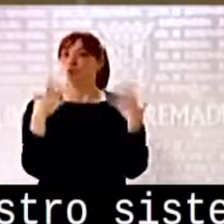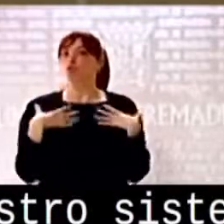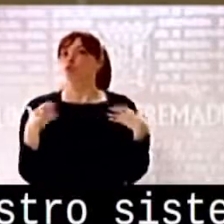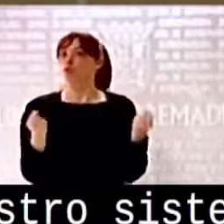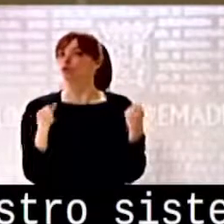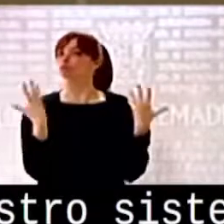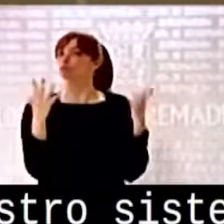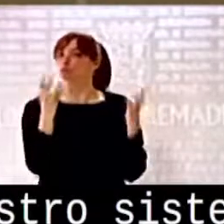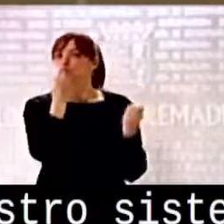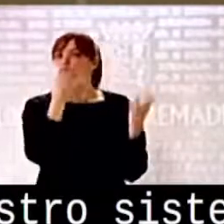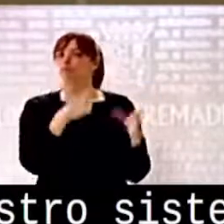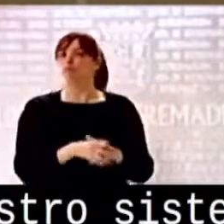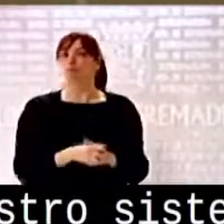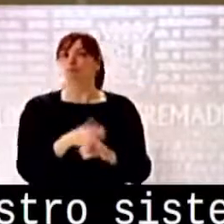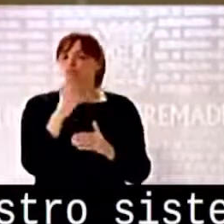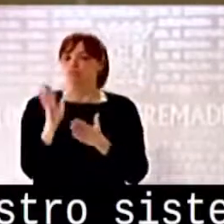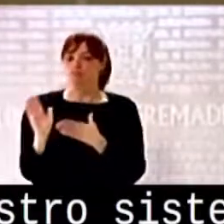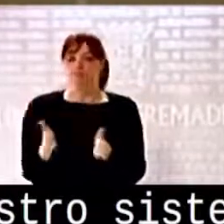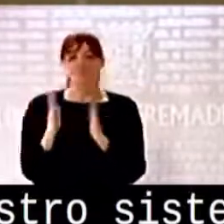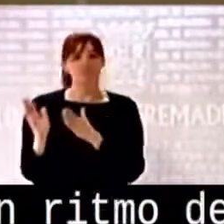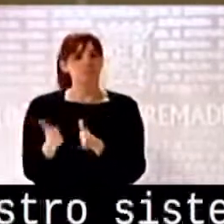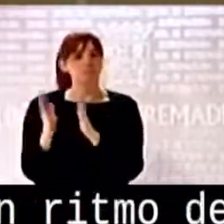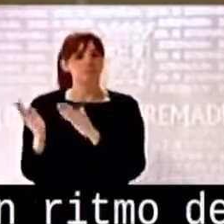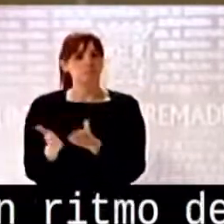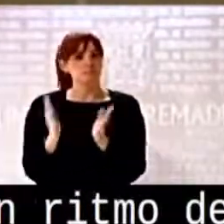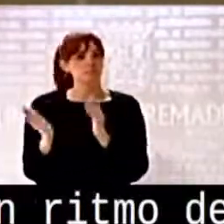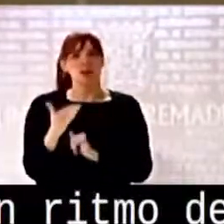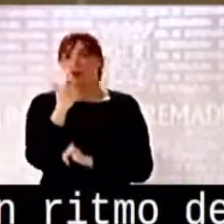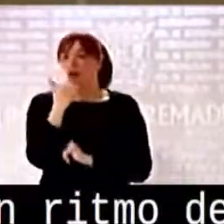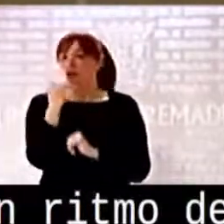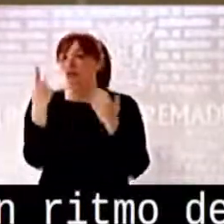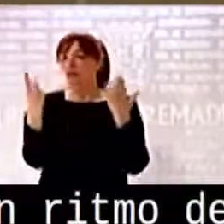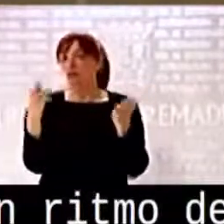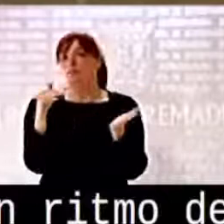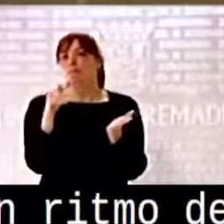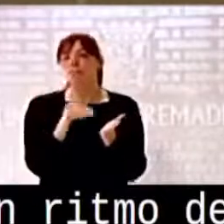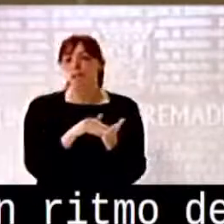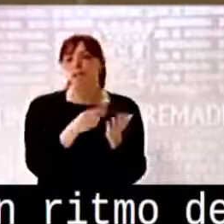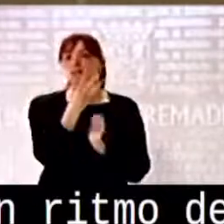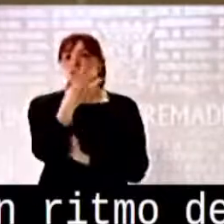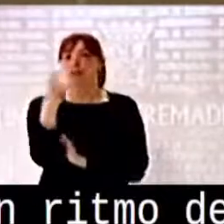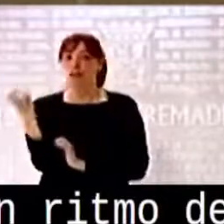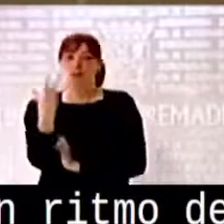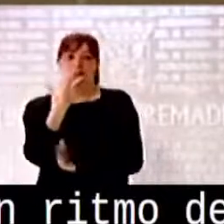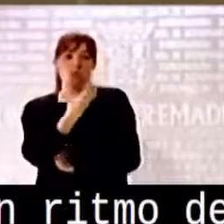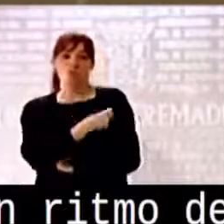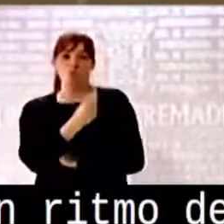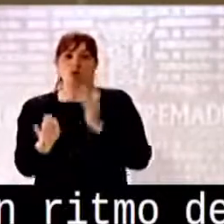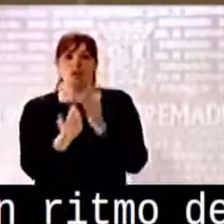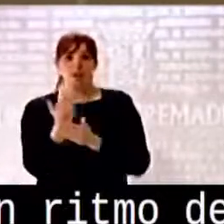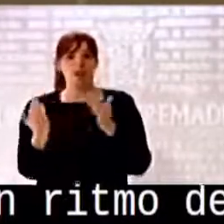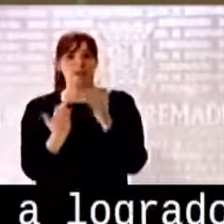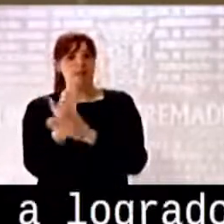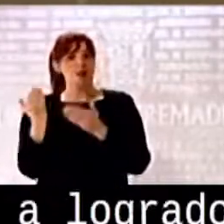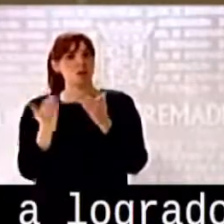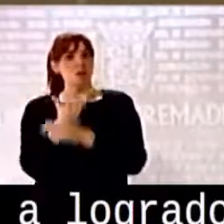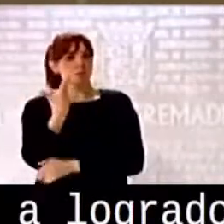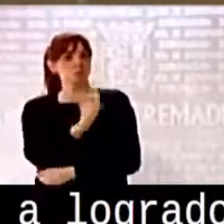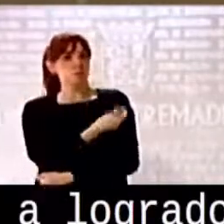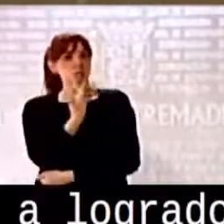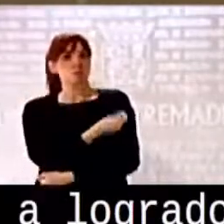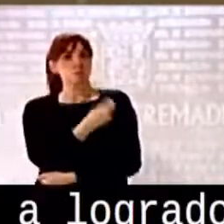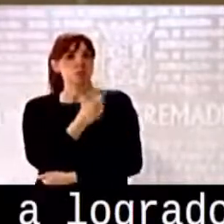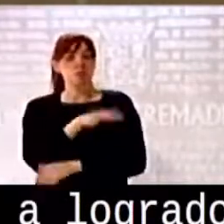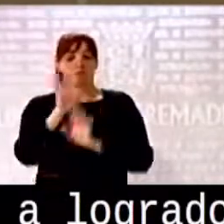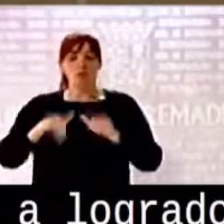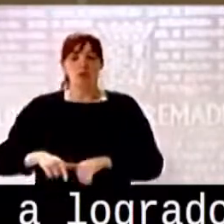salud, que a un ritmo de prácticamente 6.300 vacunas diarias ha logrado alcanzar la cifra,